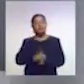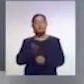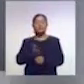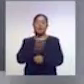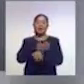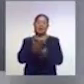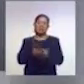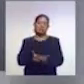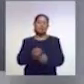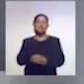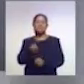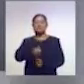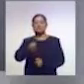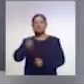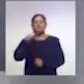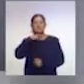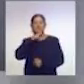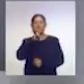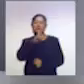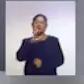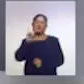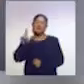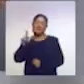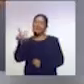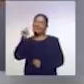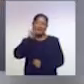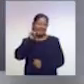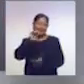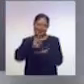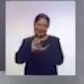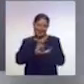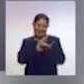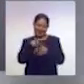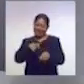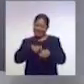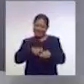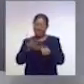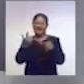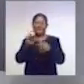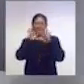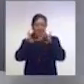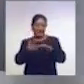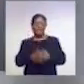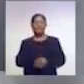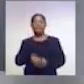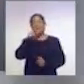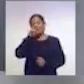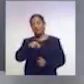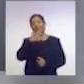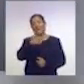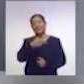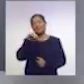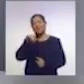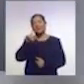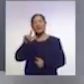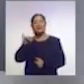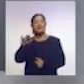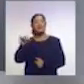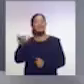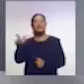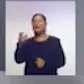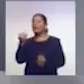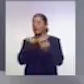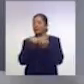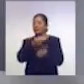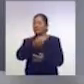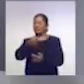pausa, saludar rapidísimo a Rocío Castro Lira. Gracias, como siempre, por seguirnos, dejarnos algún comentario. También a Chema Lira, que nos está dejando un saludo